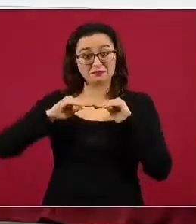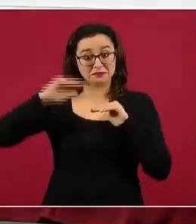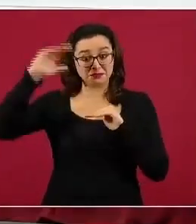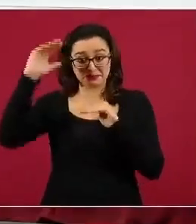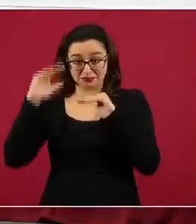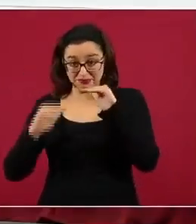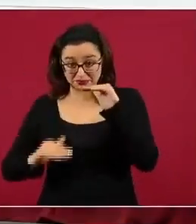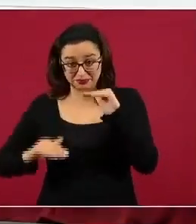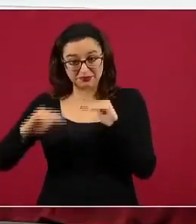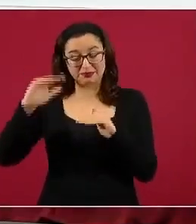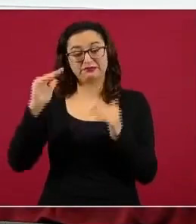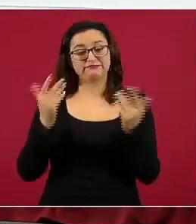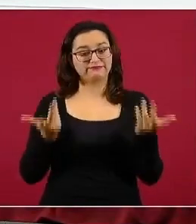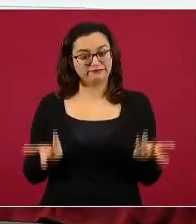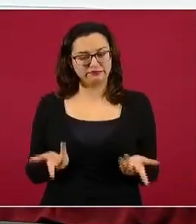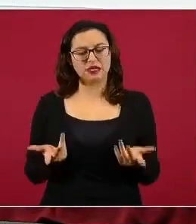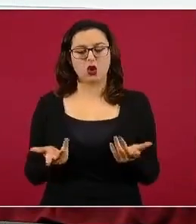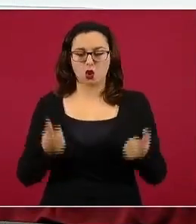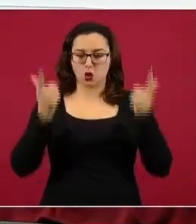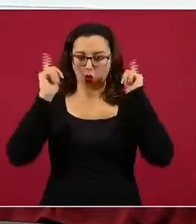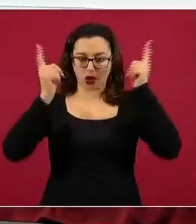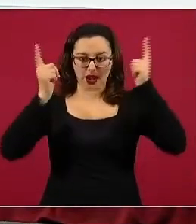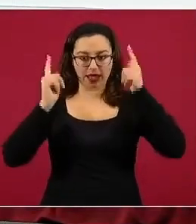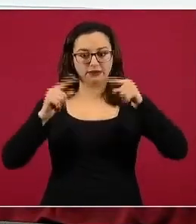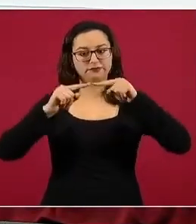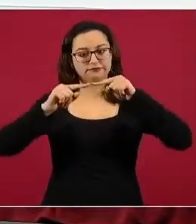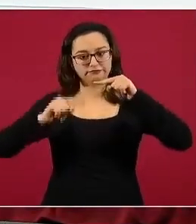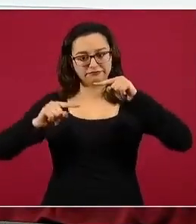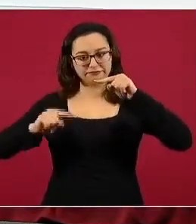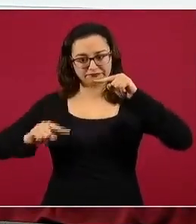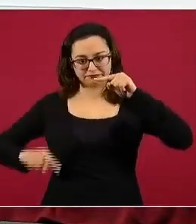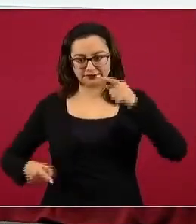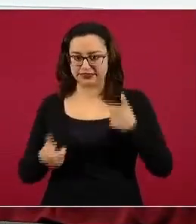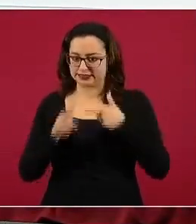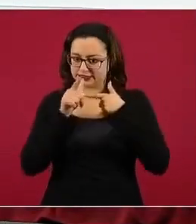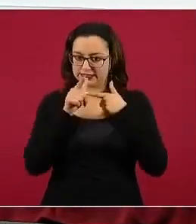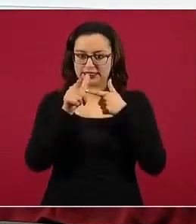incremente, seguramente va a disminuir, pero estaremos vigilando